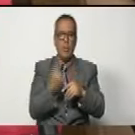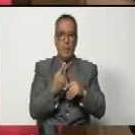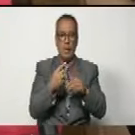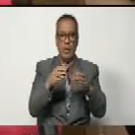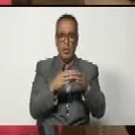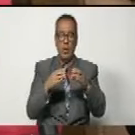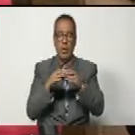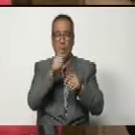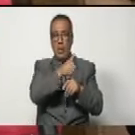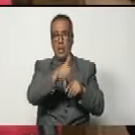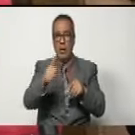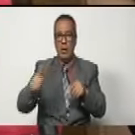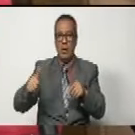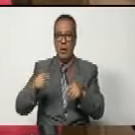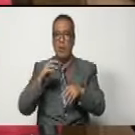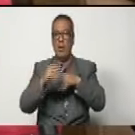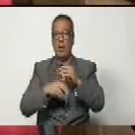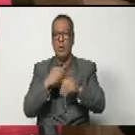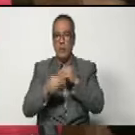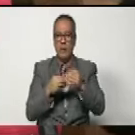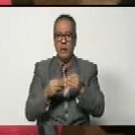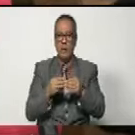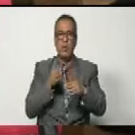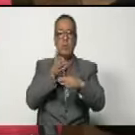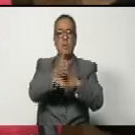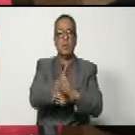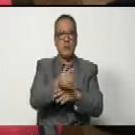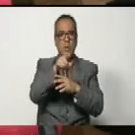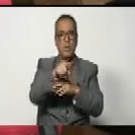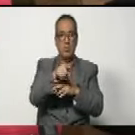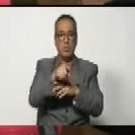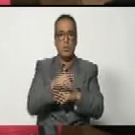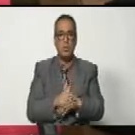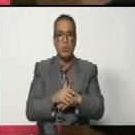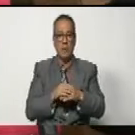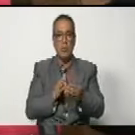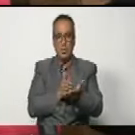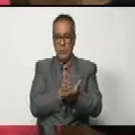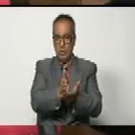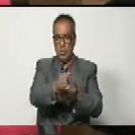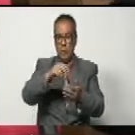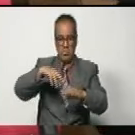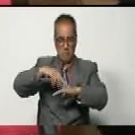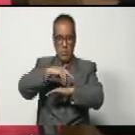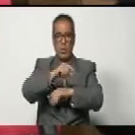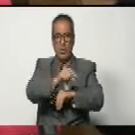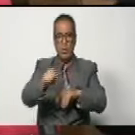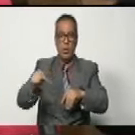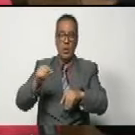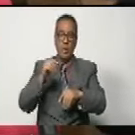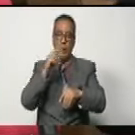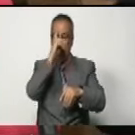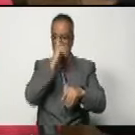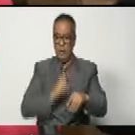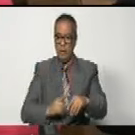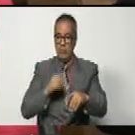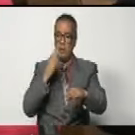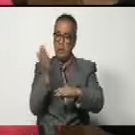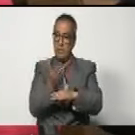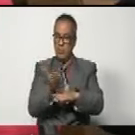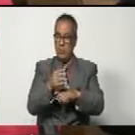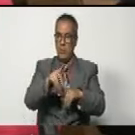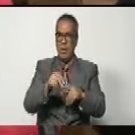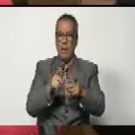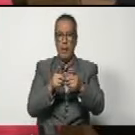organismos respectivos relativas a la accesibilidad y transitabilidad de las personas con discapacidad, serán sancionadas